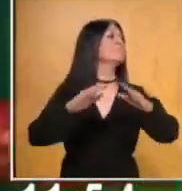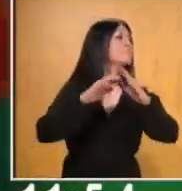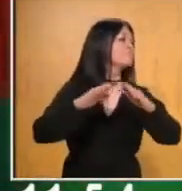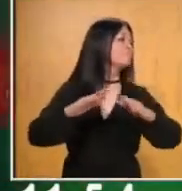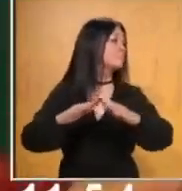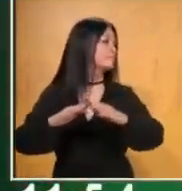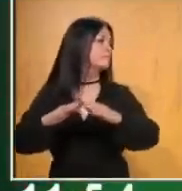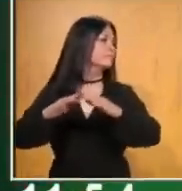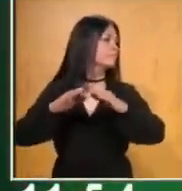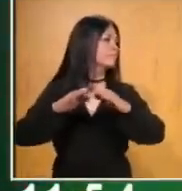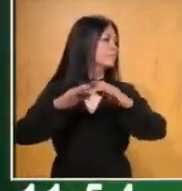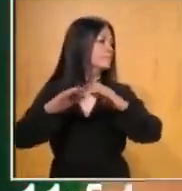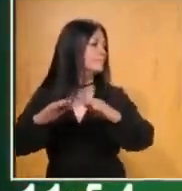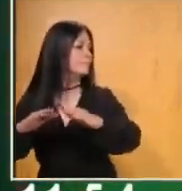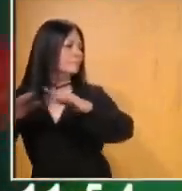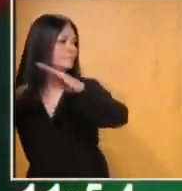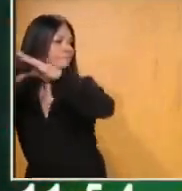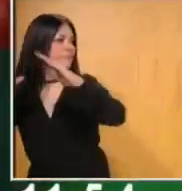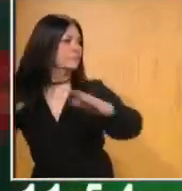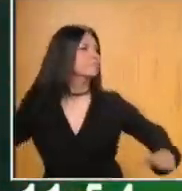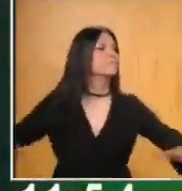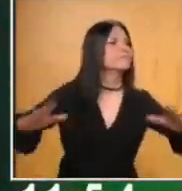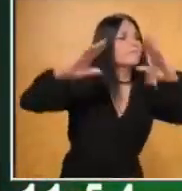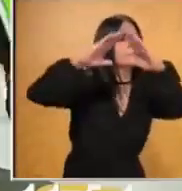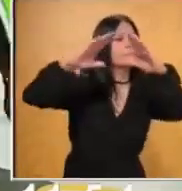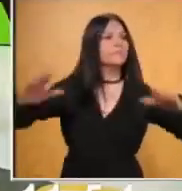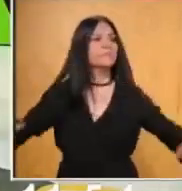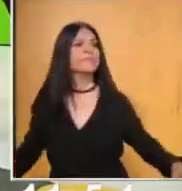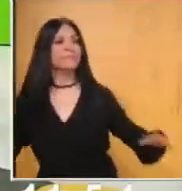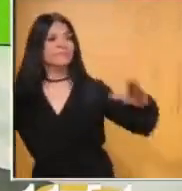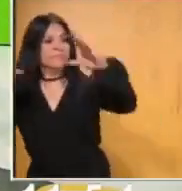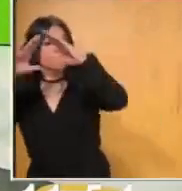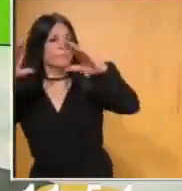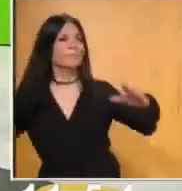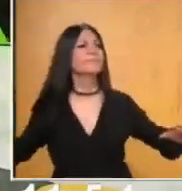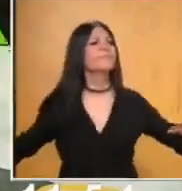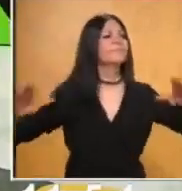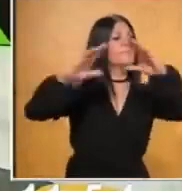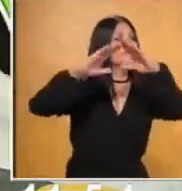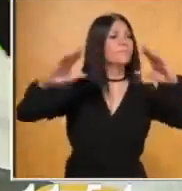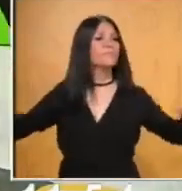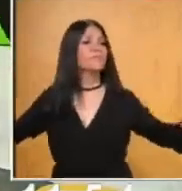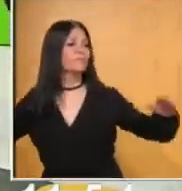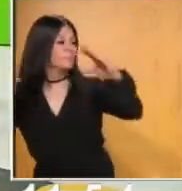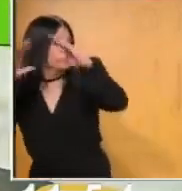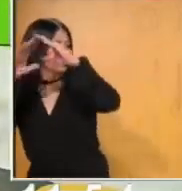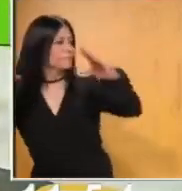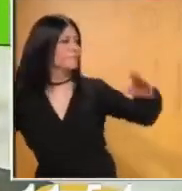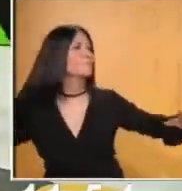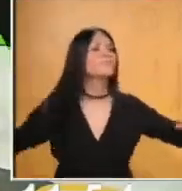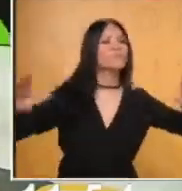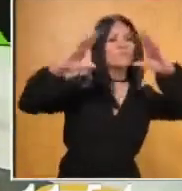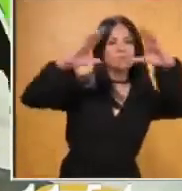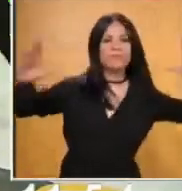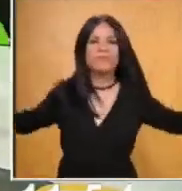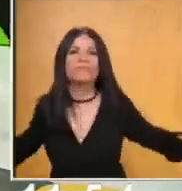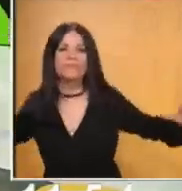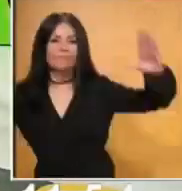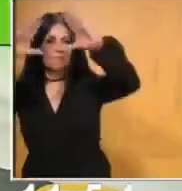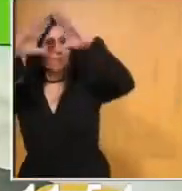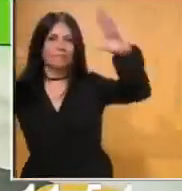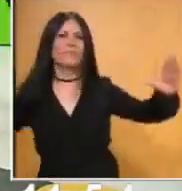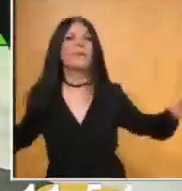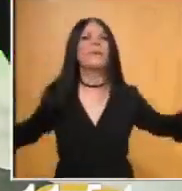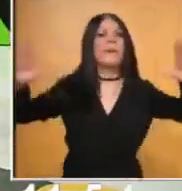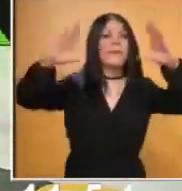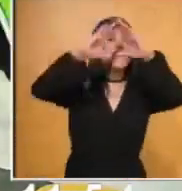frente. Eso. ¿Cómo andamos? Muy bien, maestro. Perfecto. Venga, venga. Ahí en